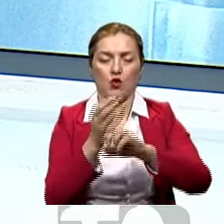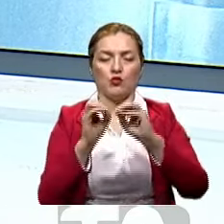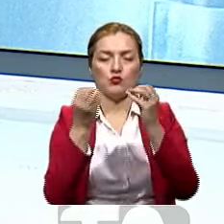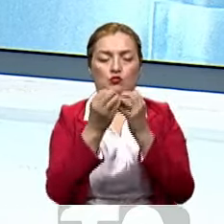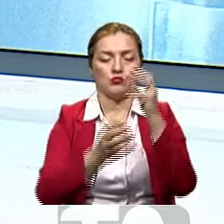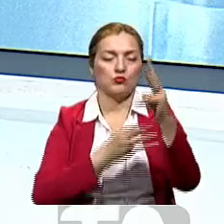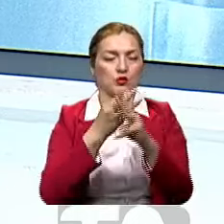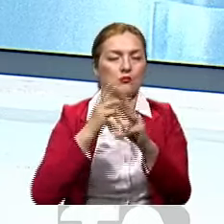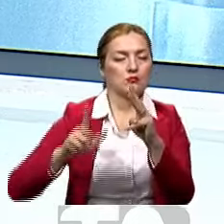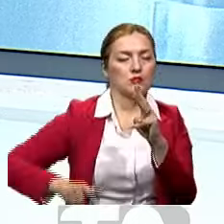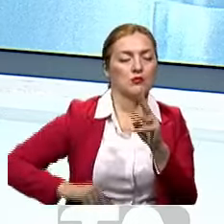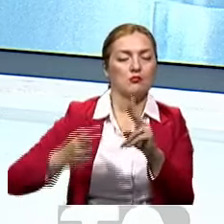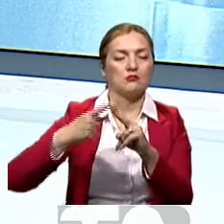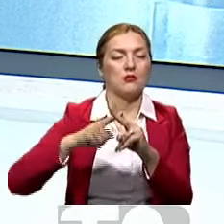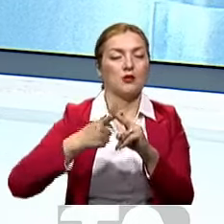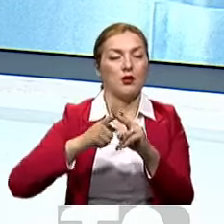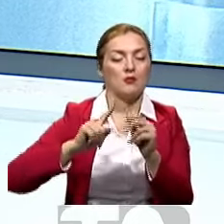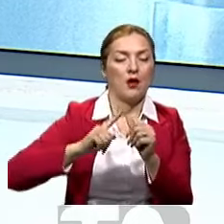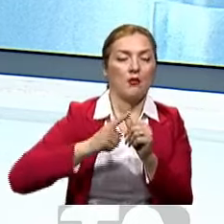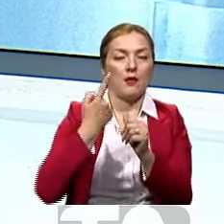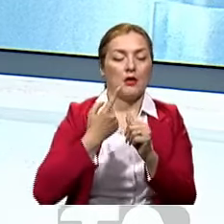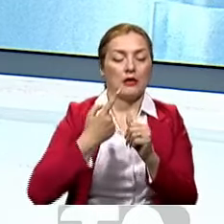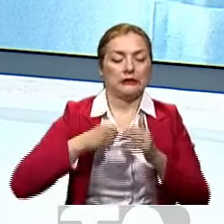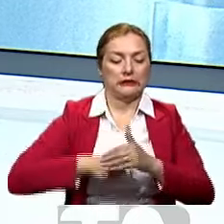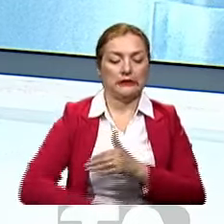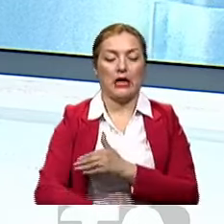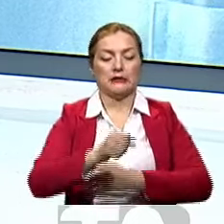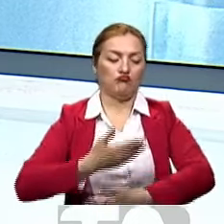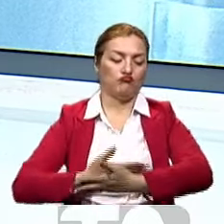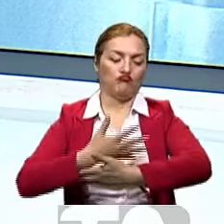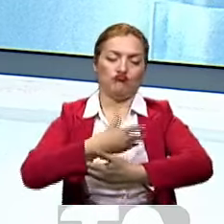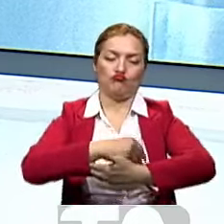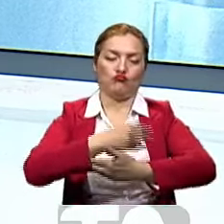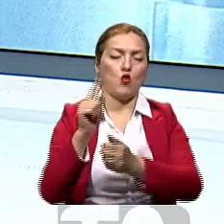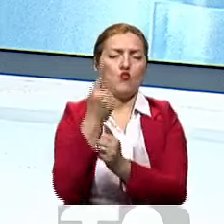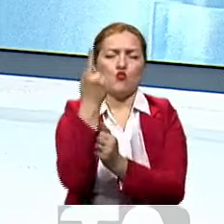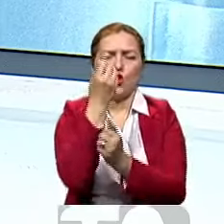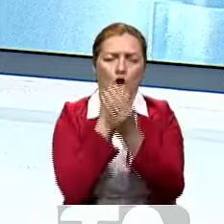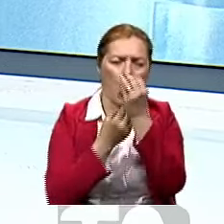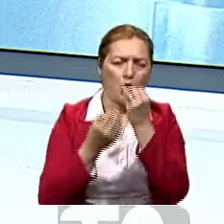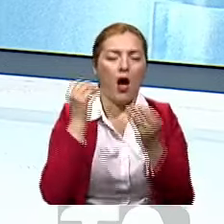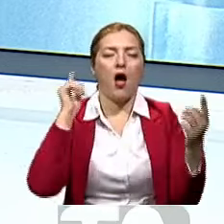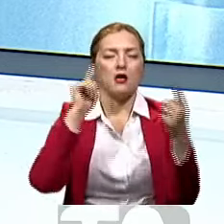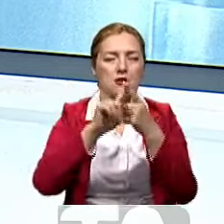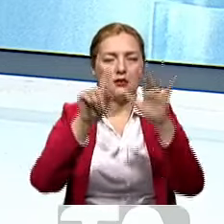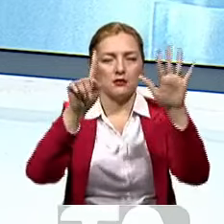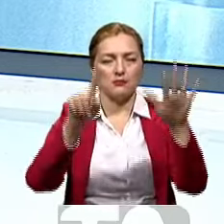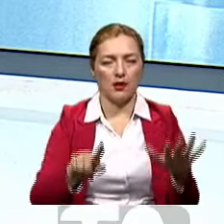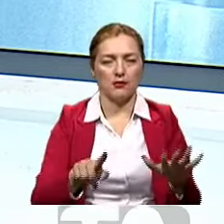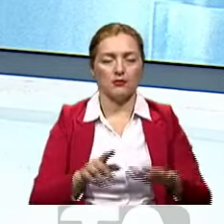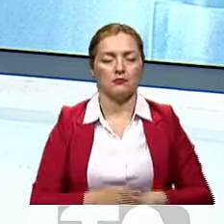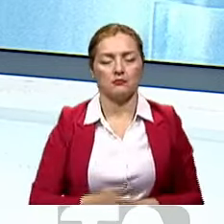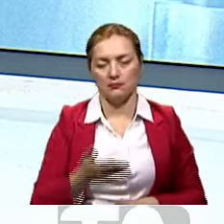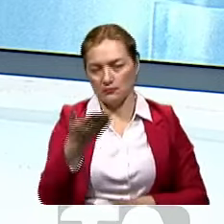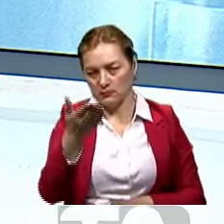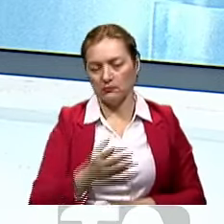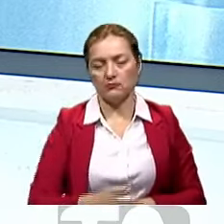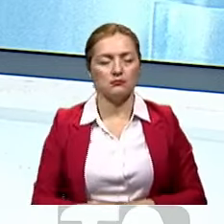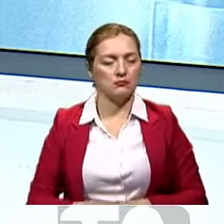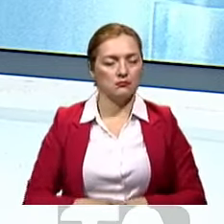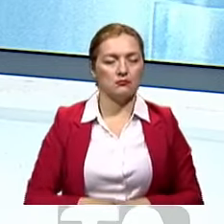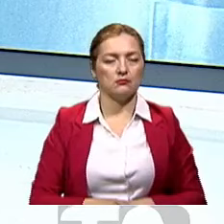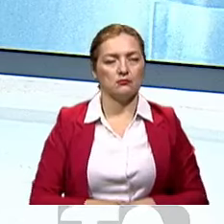iniciar la lactancia en la primera hora de vida y mantenerla como único alimento hasta los 6 meses. Conozcamos más sobre los